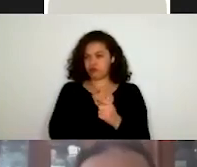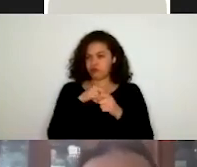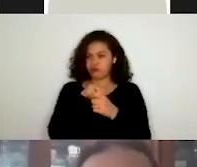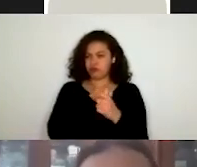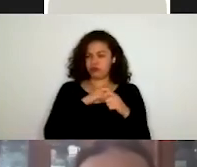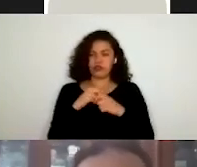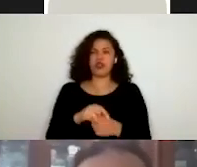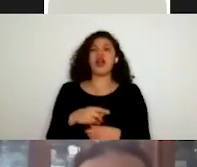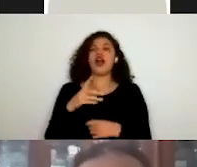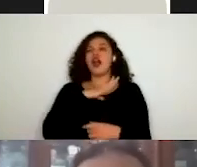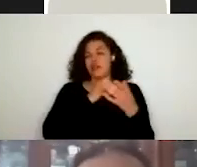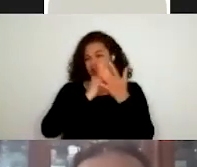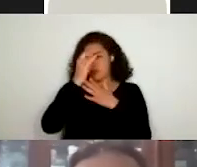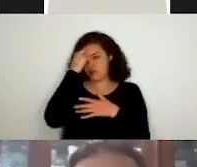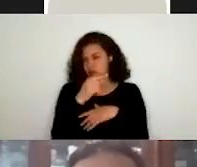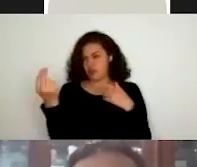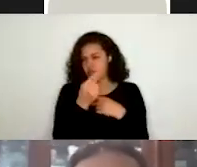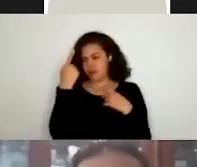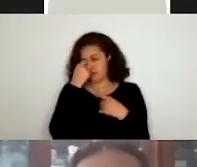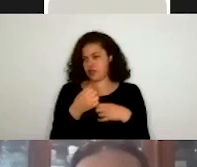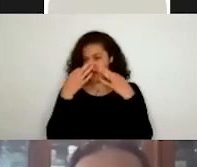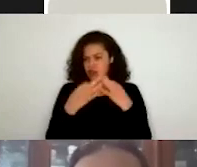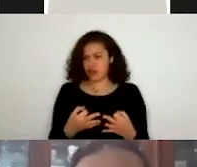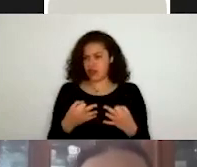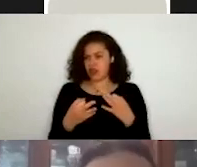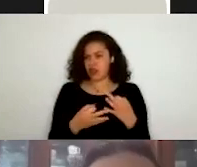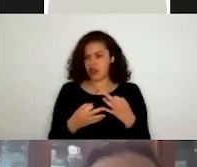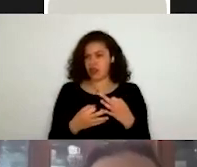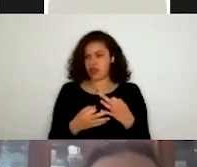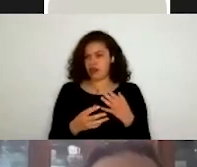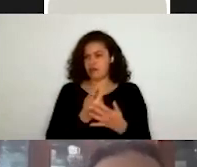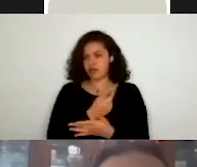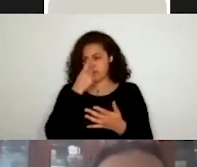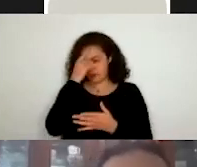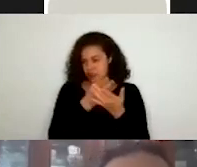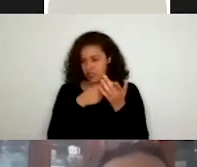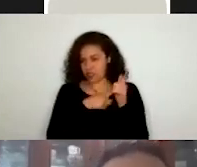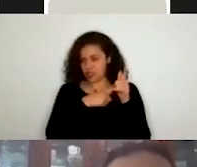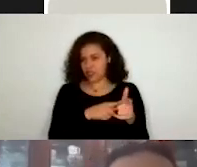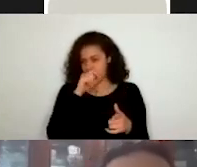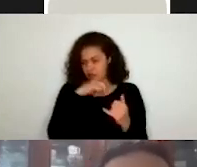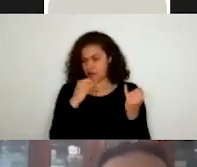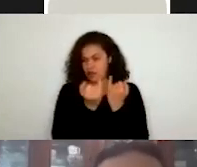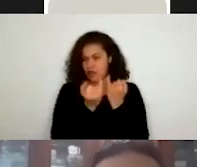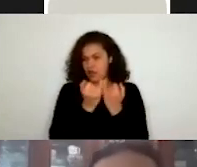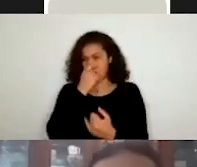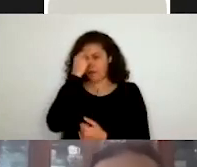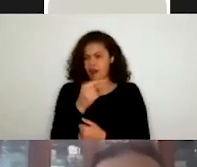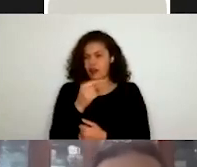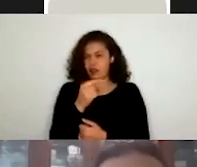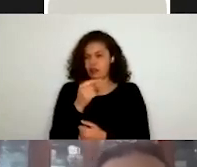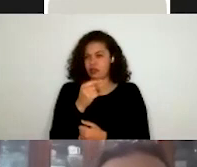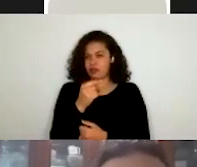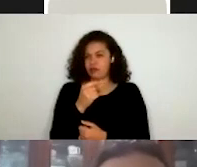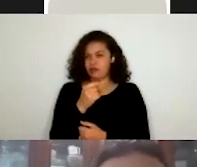prevención necesarias para incrementar la efectividad del plan de continuidad y a la vez establecer acciones preventivas para la reducción